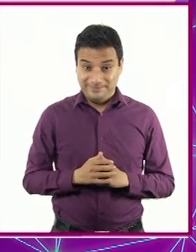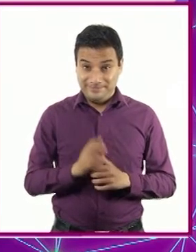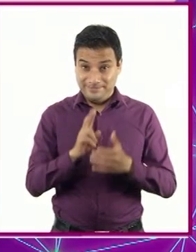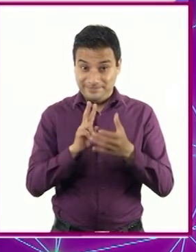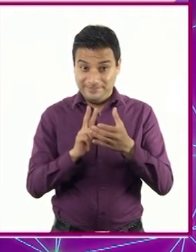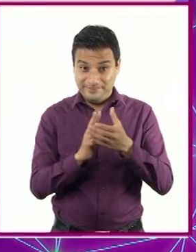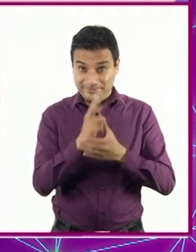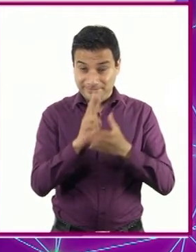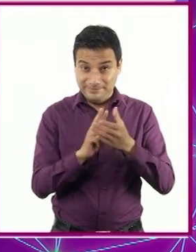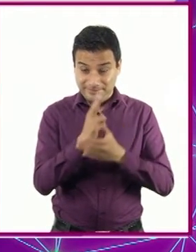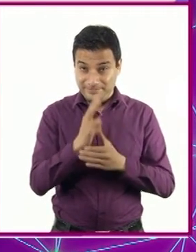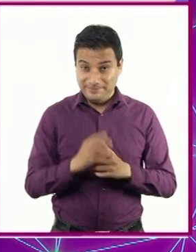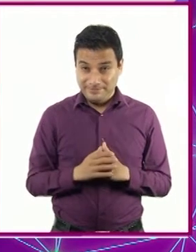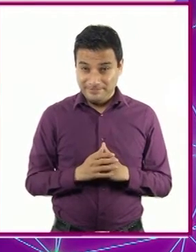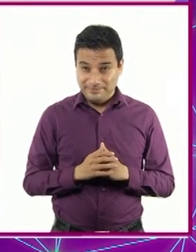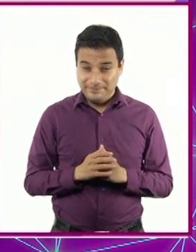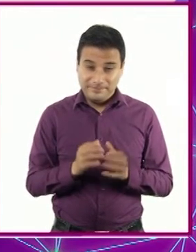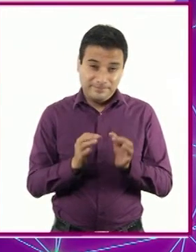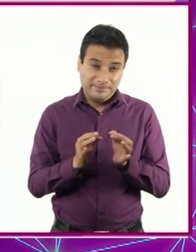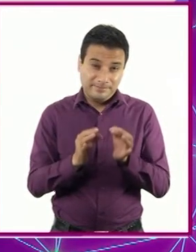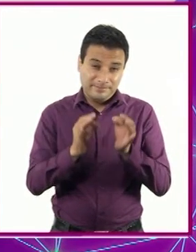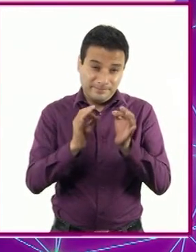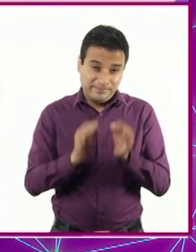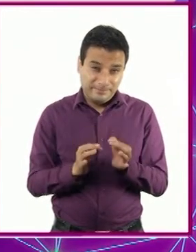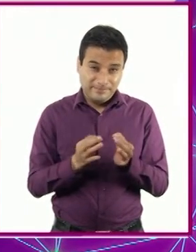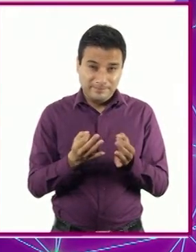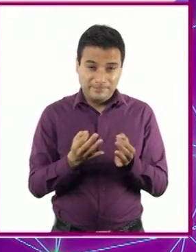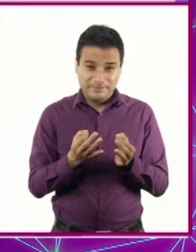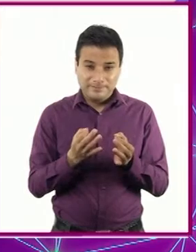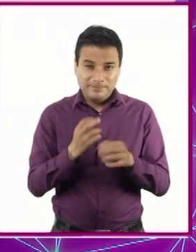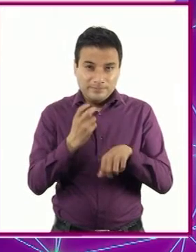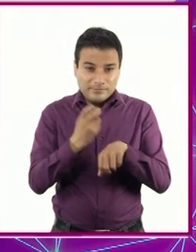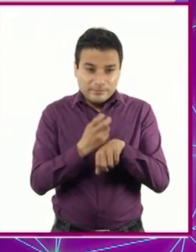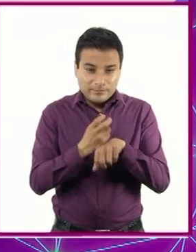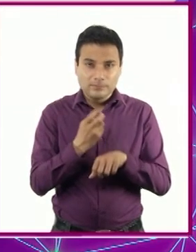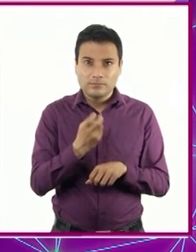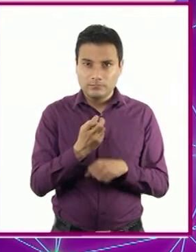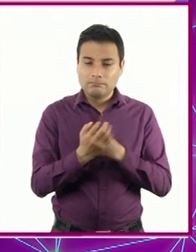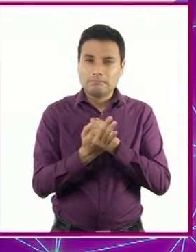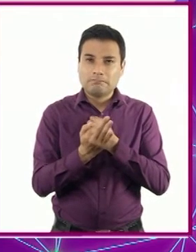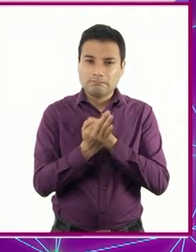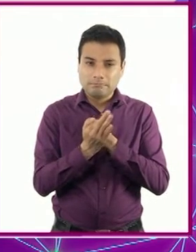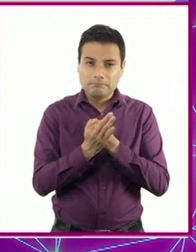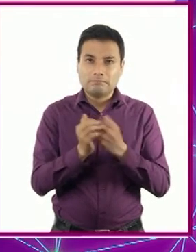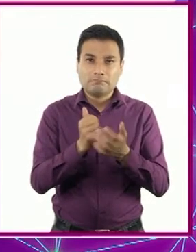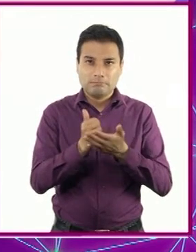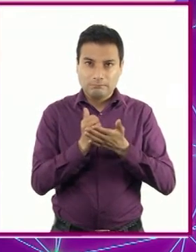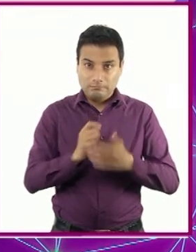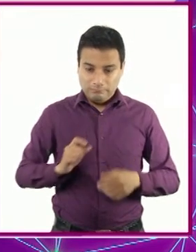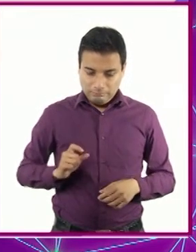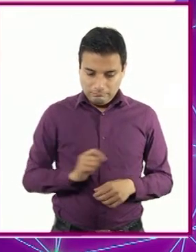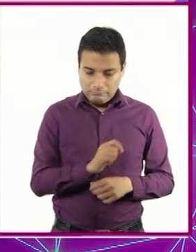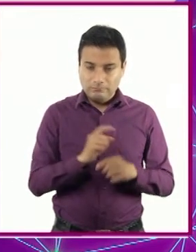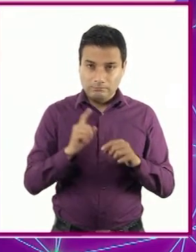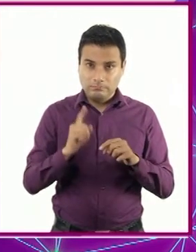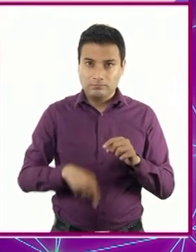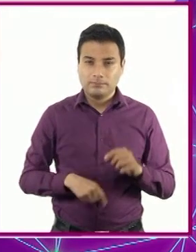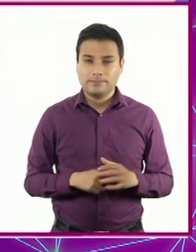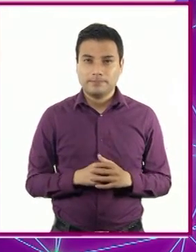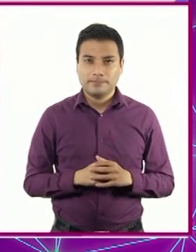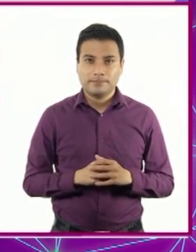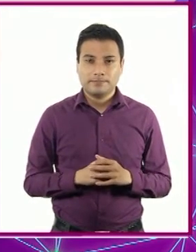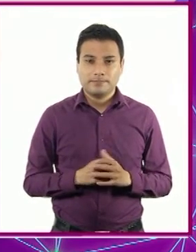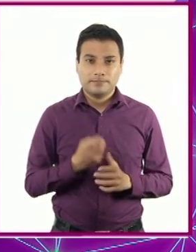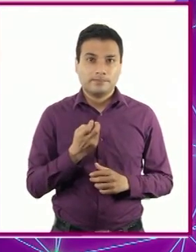la planta, es decir, los que son poco solubles en el agua, son más efectivos para matar la bacteria Helicobacter pylori que